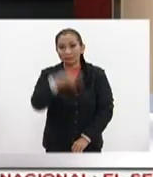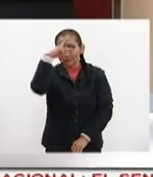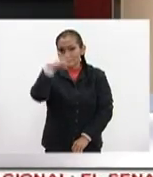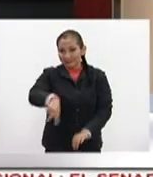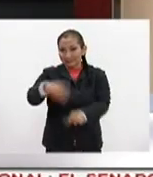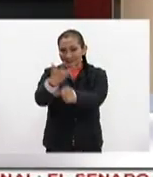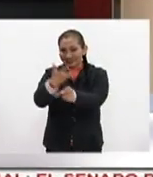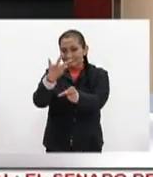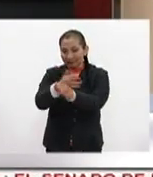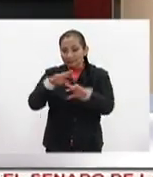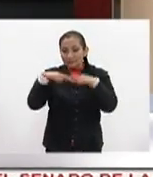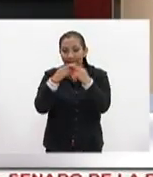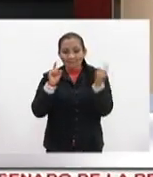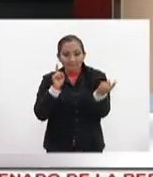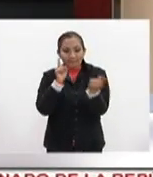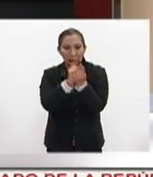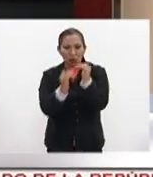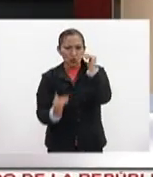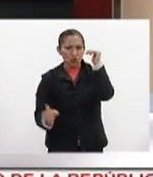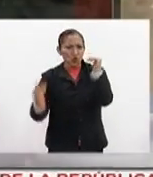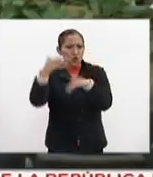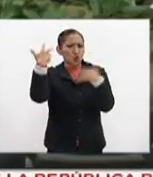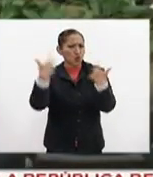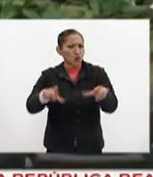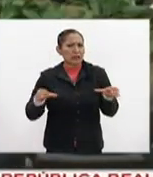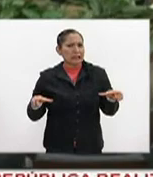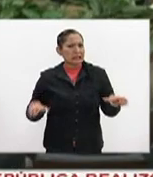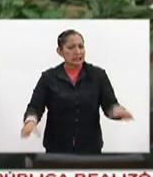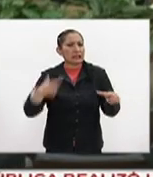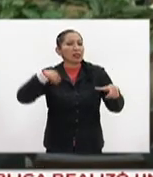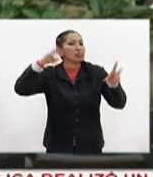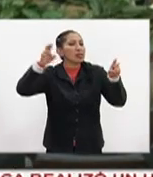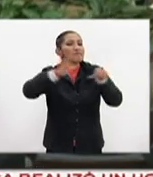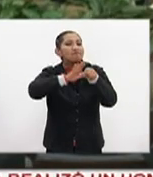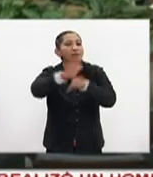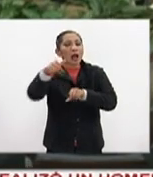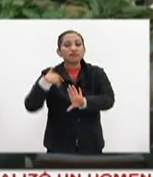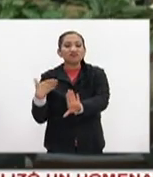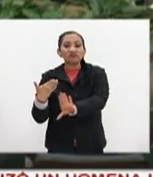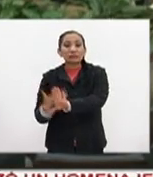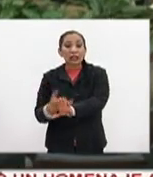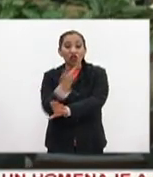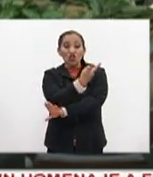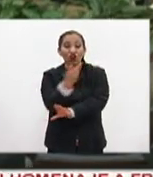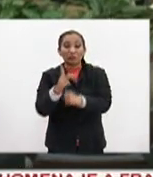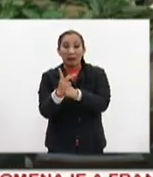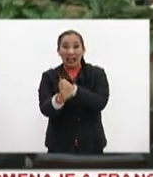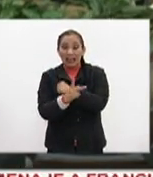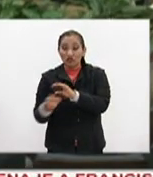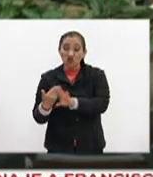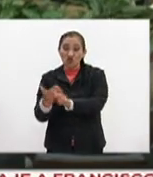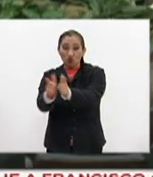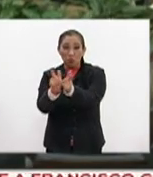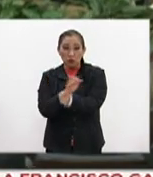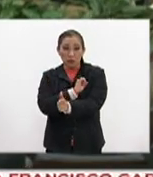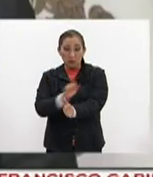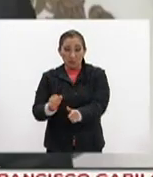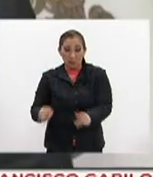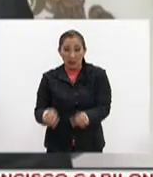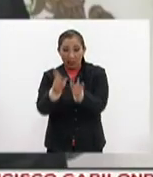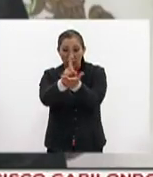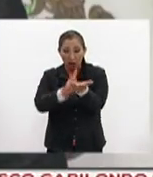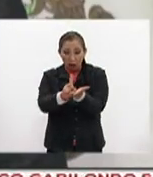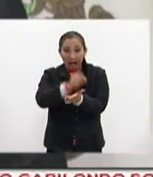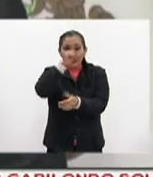México y Estados Unidos tuvieron un encuentro de alto nivel en materia de seguridad. El tema, el combate binacional al narcotráfico.